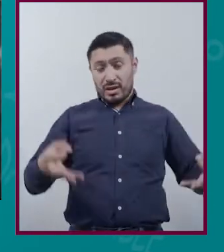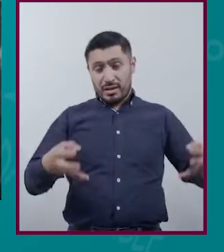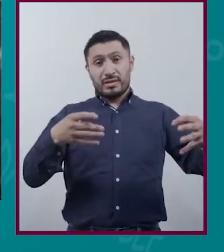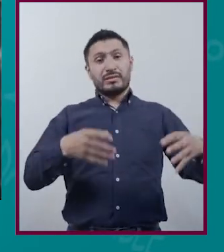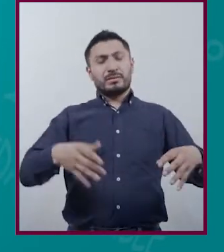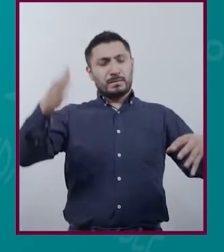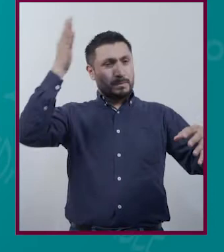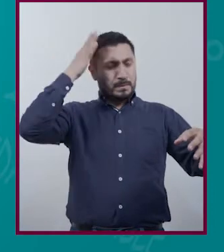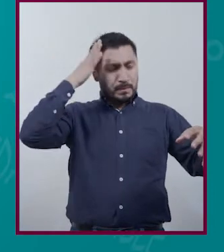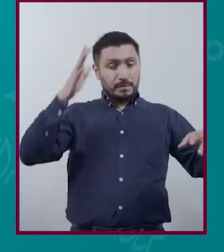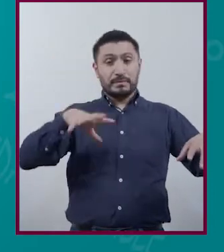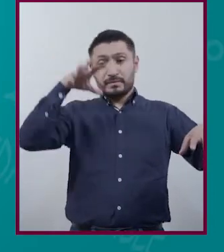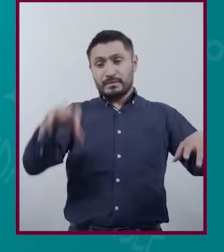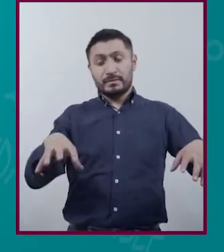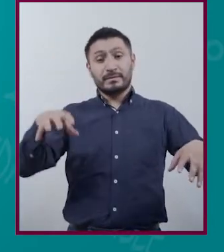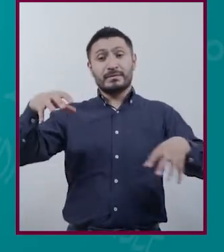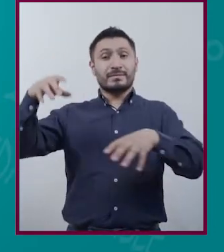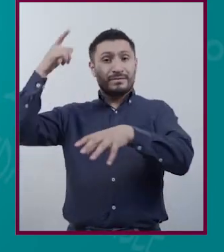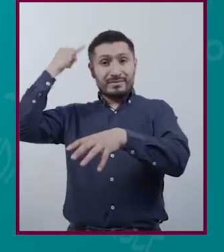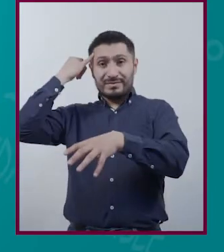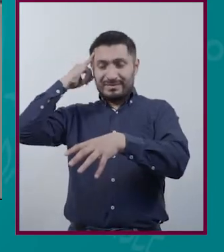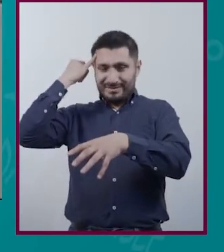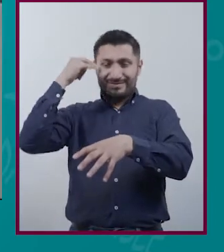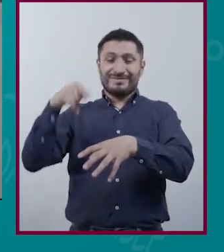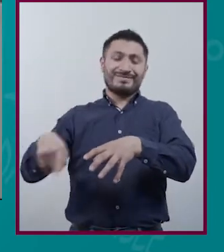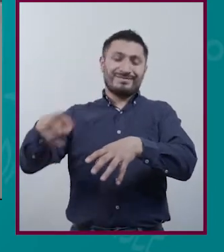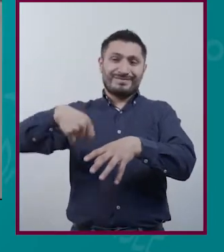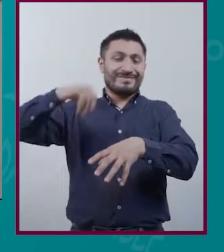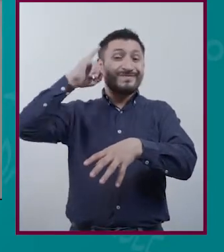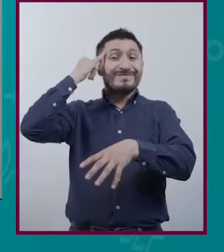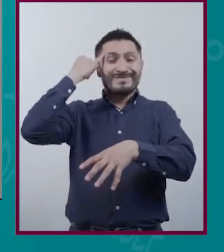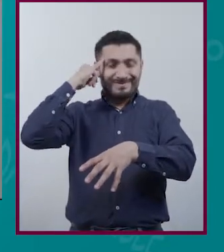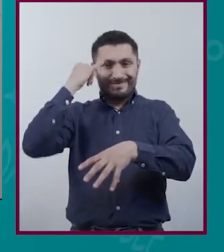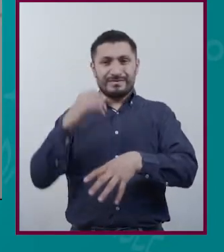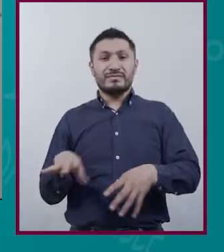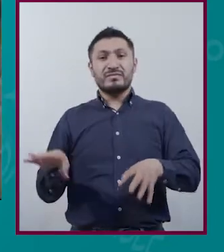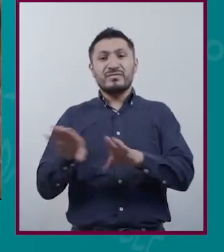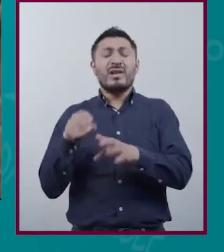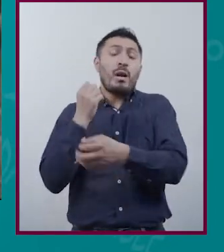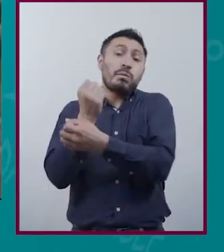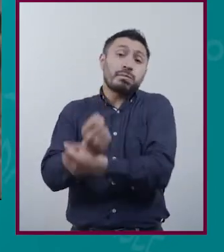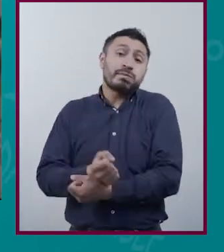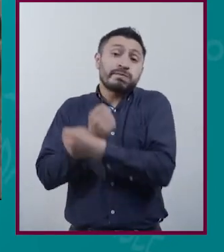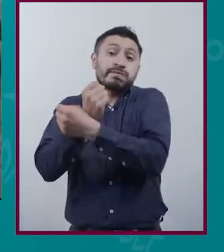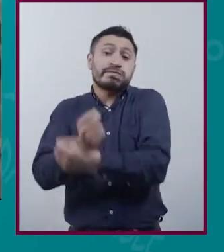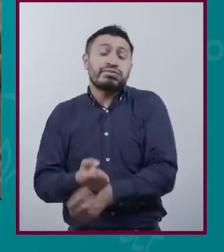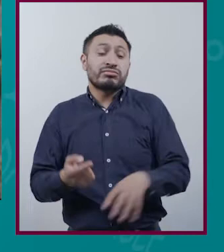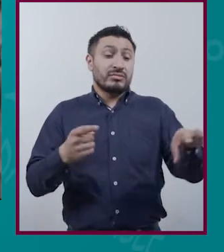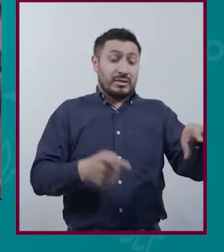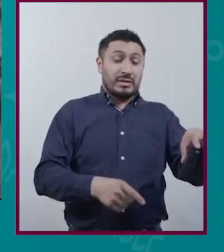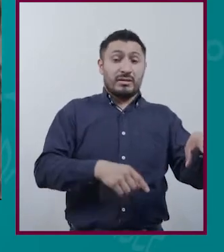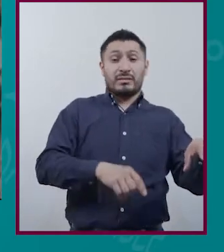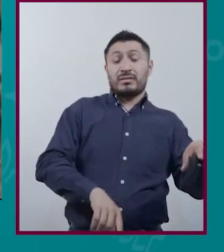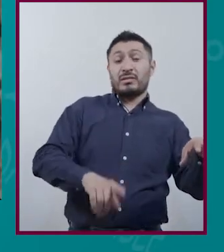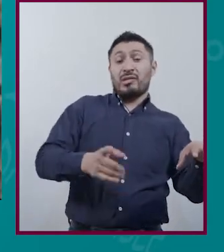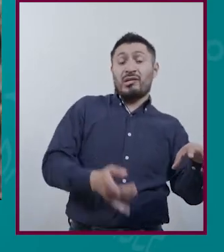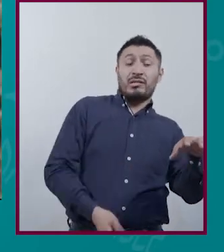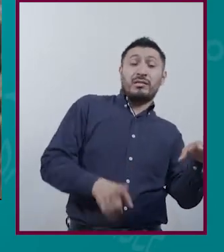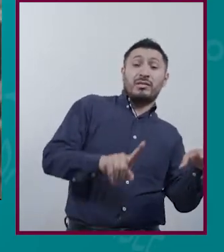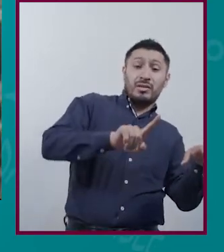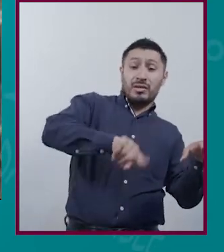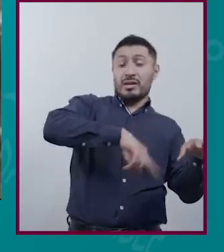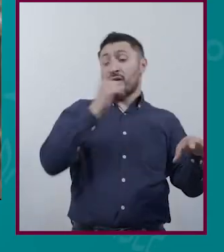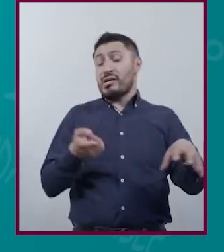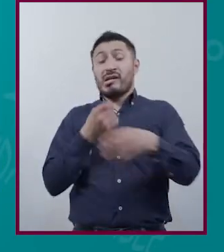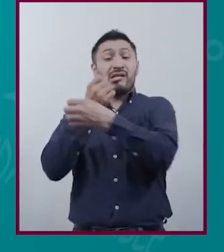los patrones, y los indígenas celtales por el otro, abiertamente esclavizados por los primeros. Una situación para